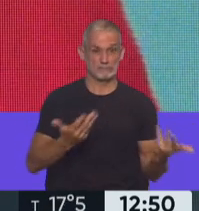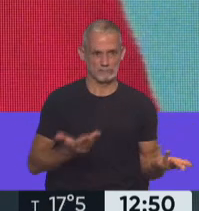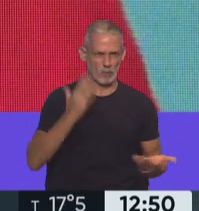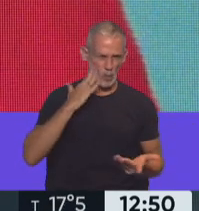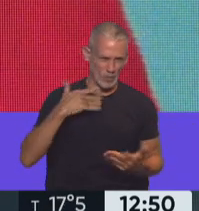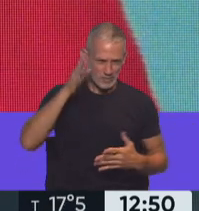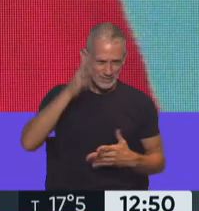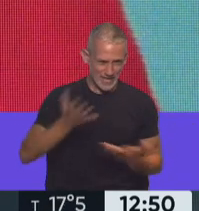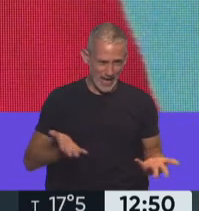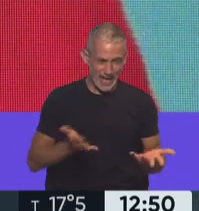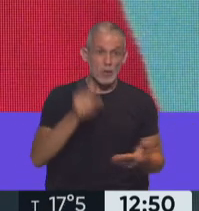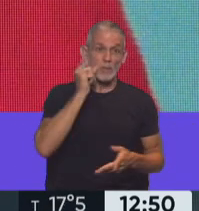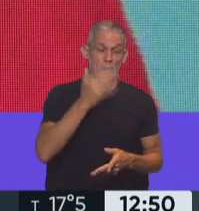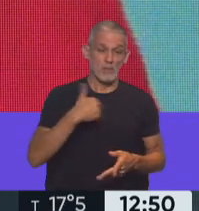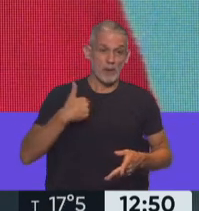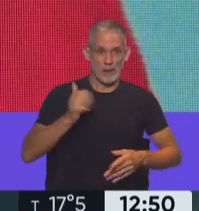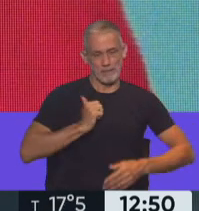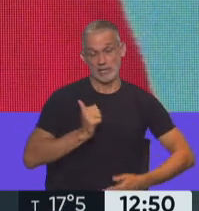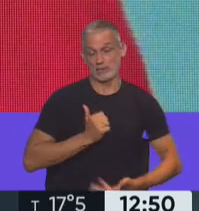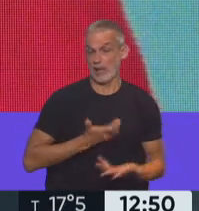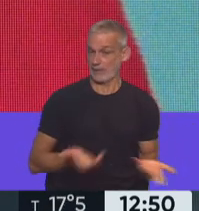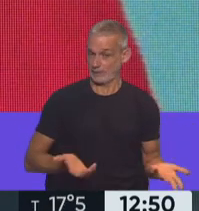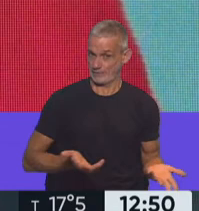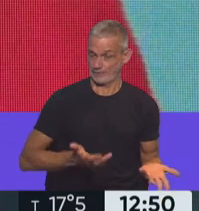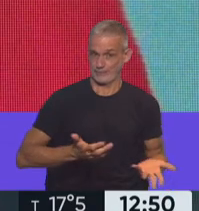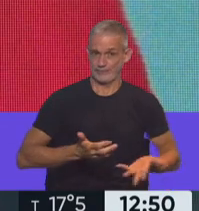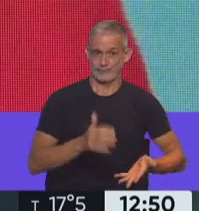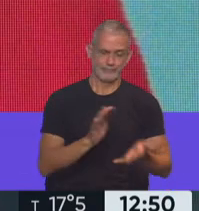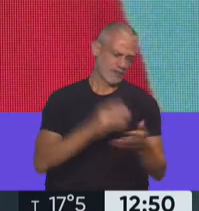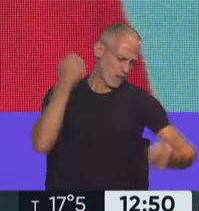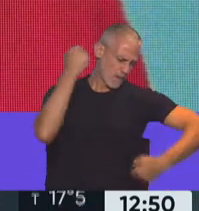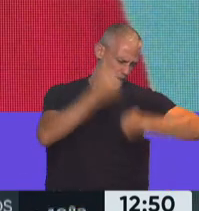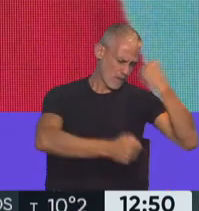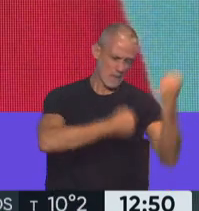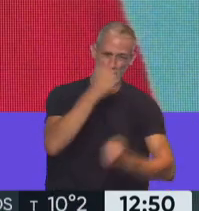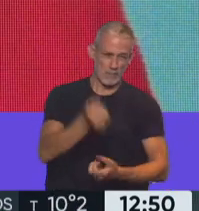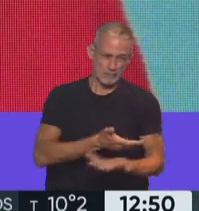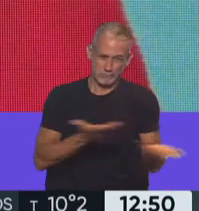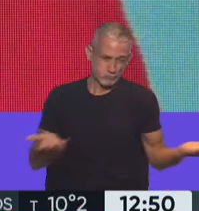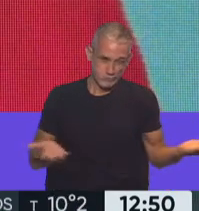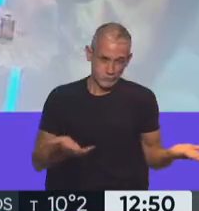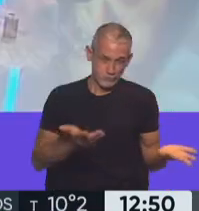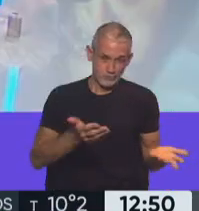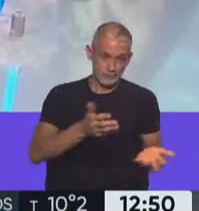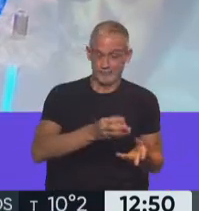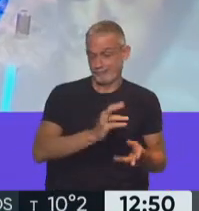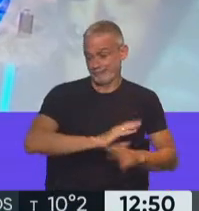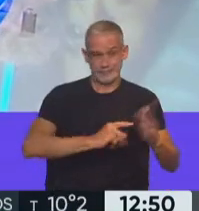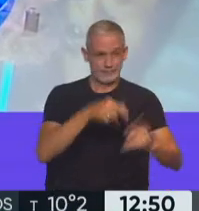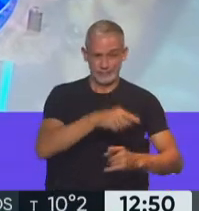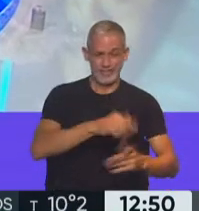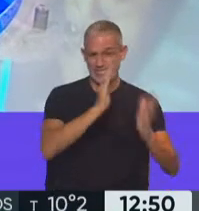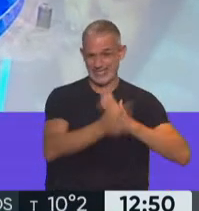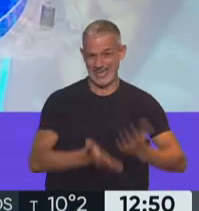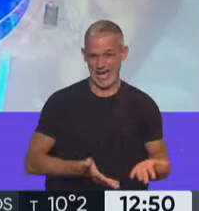cuando lo cuenta porque en realidad el padre que era militar le da unas palizas que ni te podés imaginar terminan yéndose se escapan